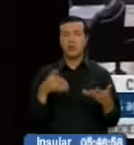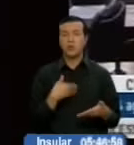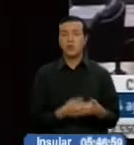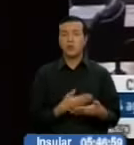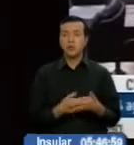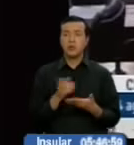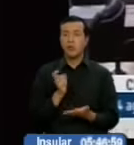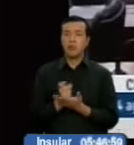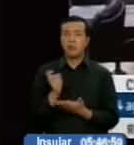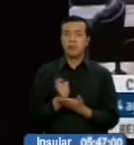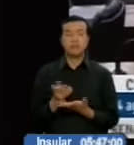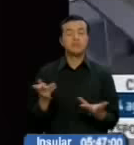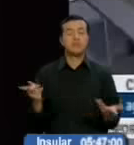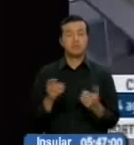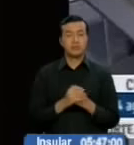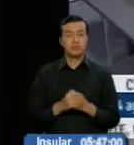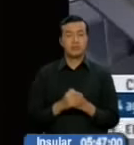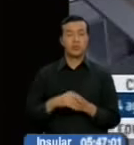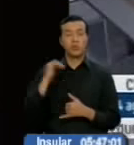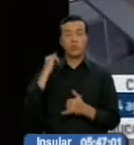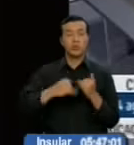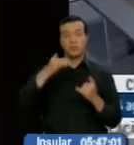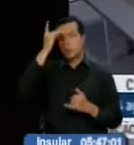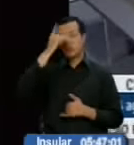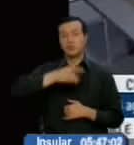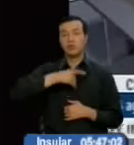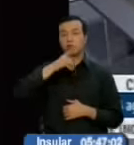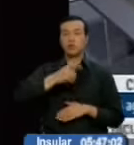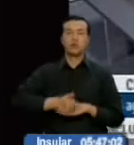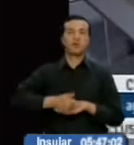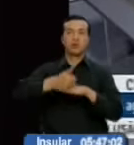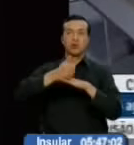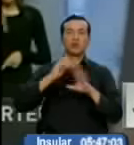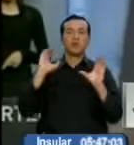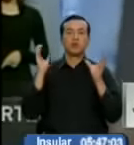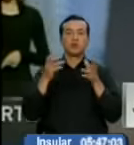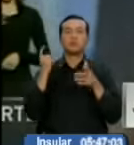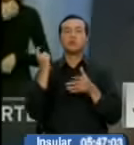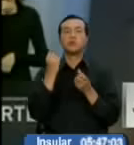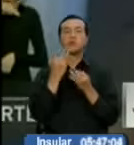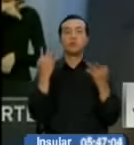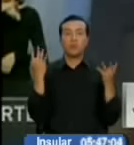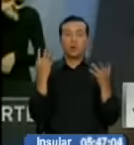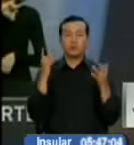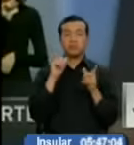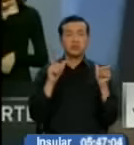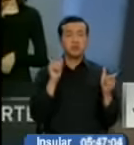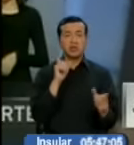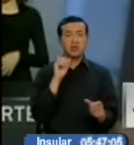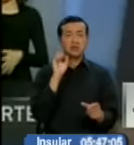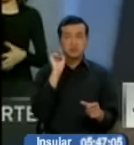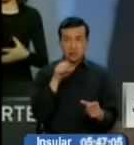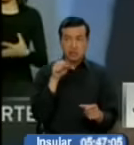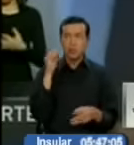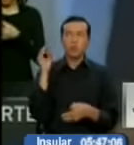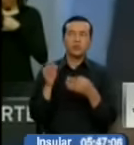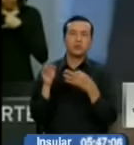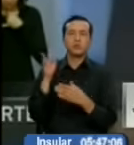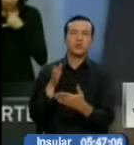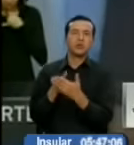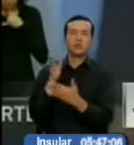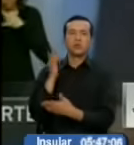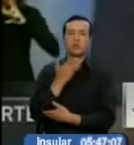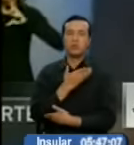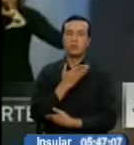el impeachment. La última palabra la tendrá el Senado, en donde se necesita de una mayoría simple para enjuiciar a Dilma Rousseff.